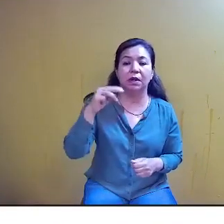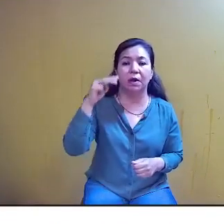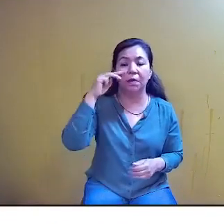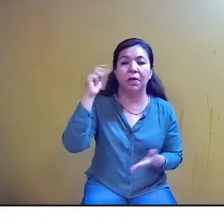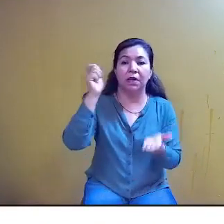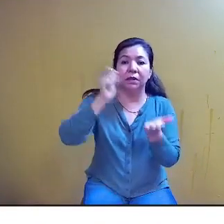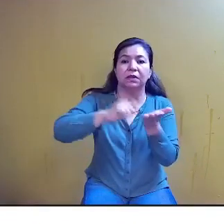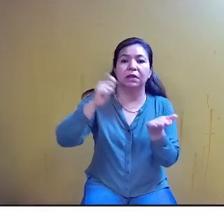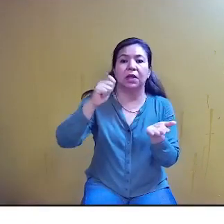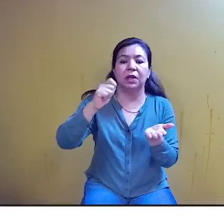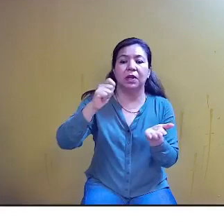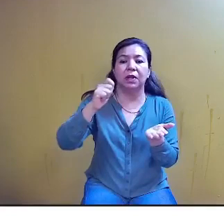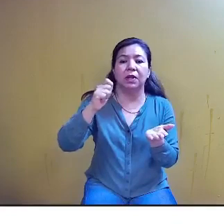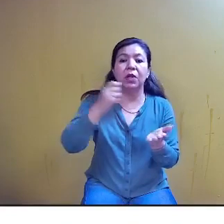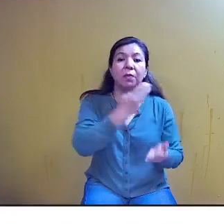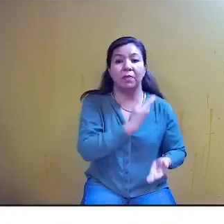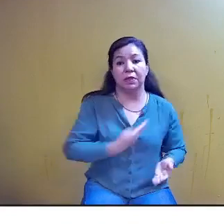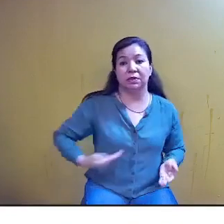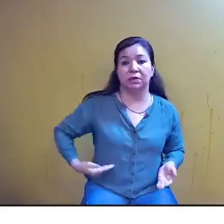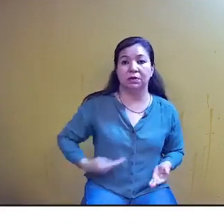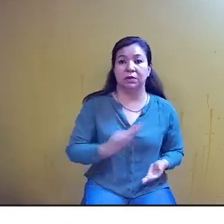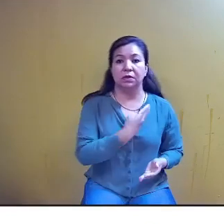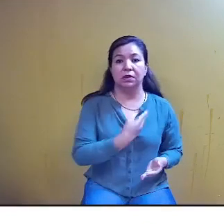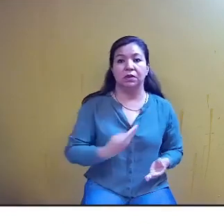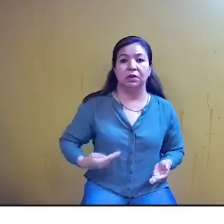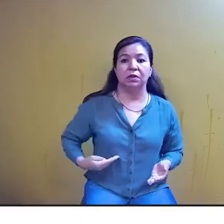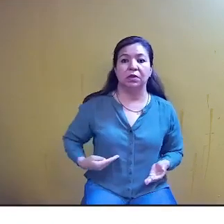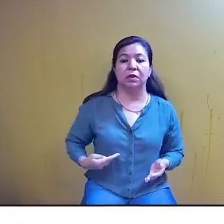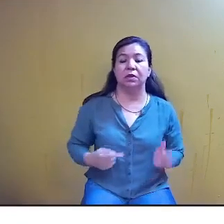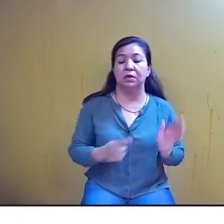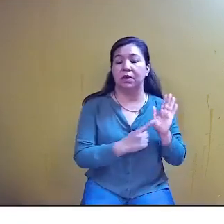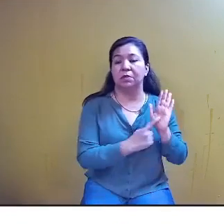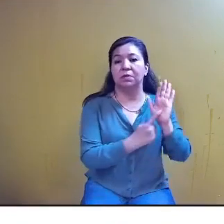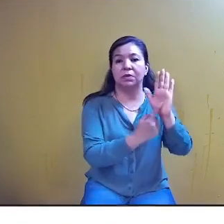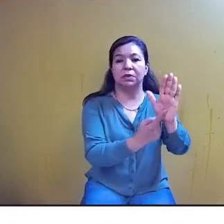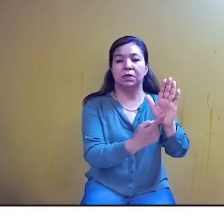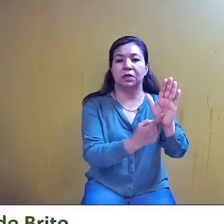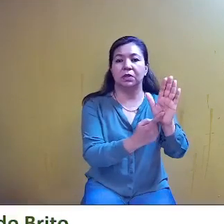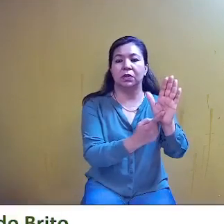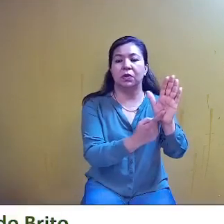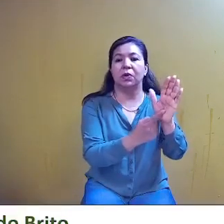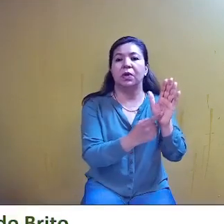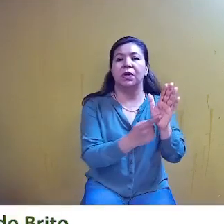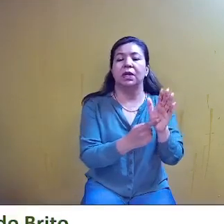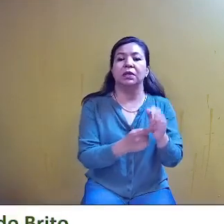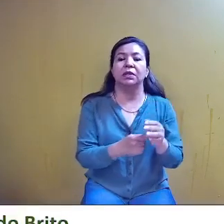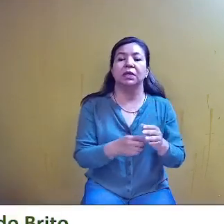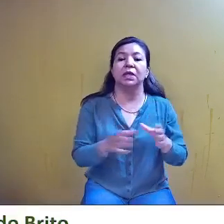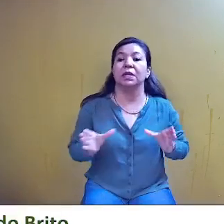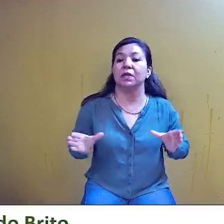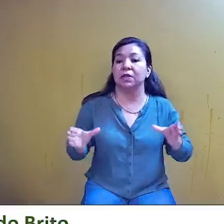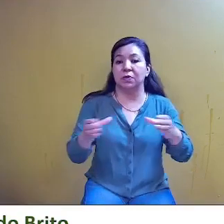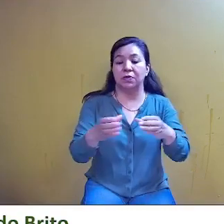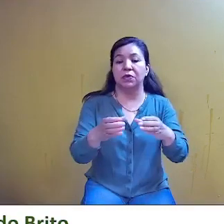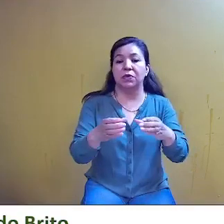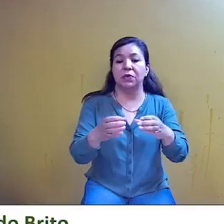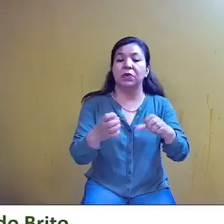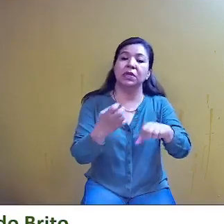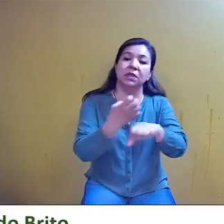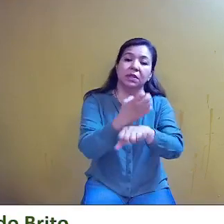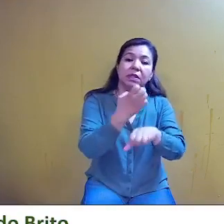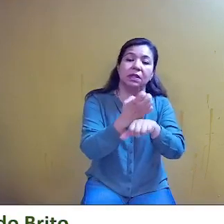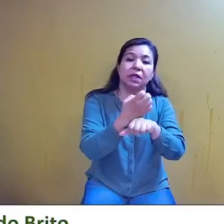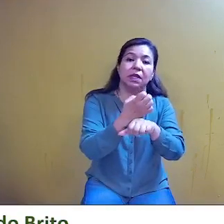está representando como tribunal electoral en la sesión ordinaria del sistema estatal para